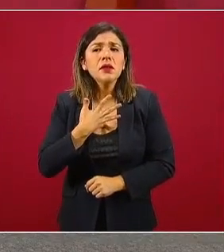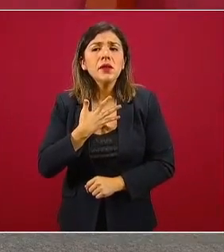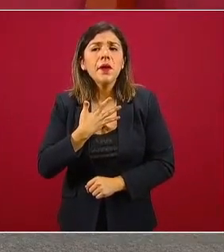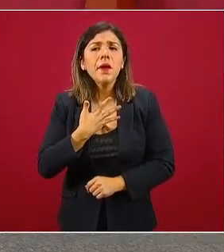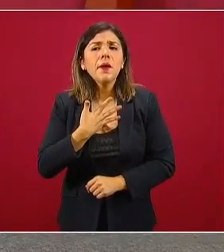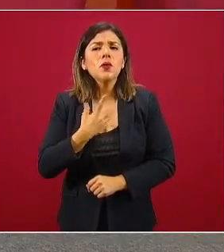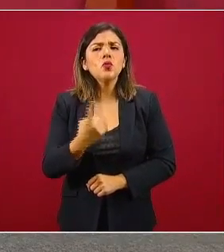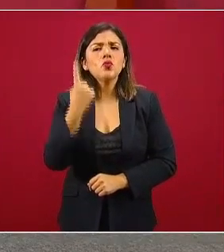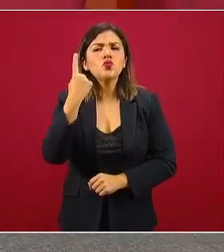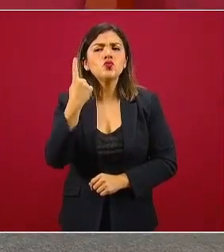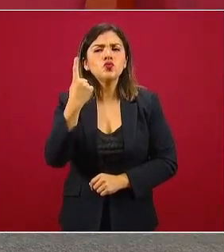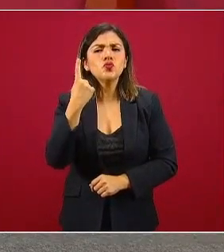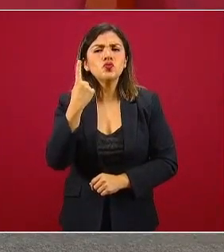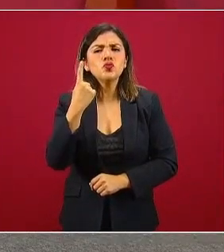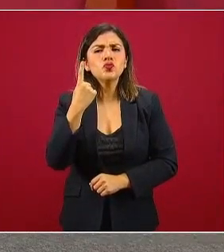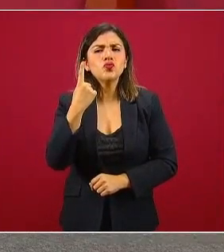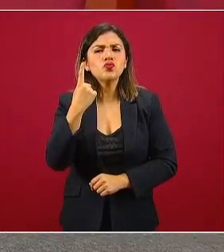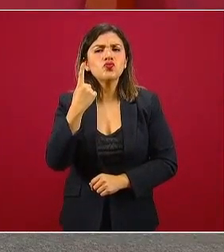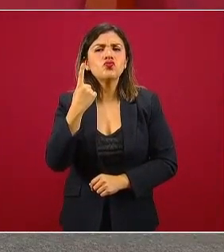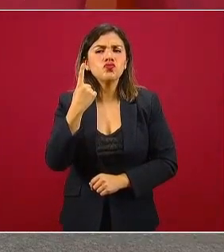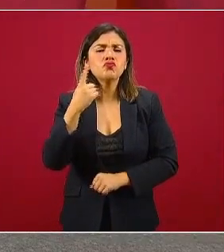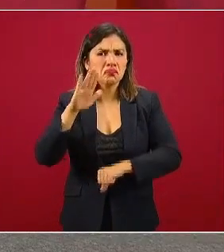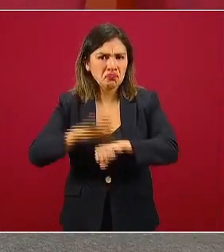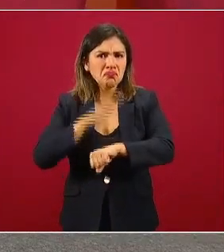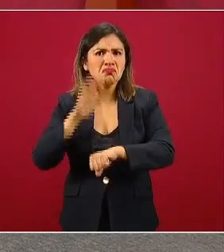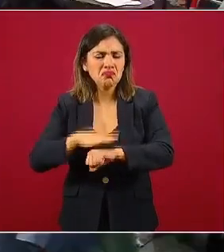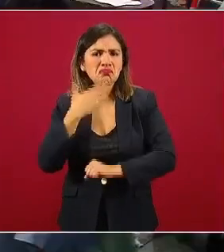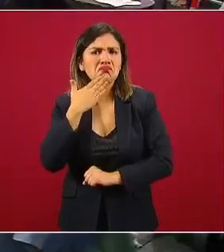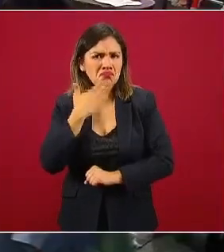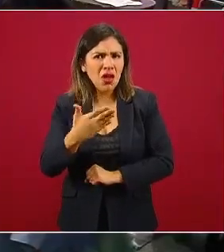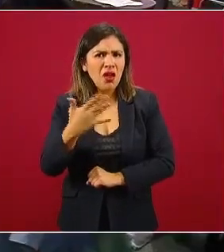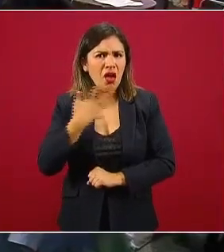una situación muy favorable